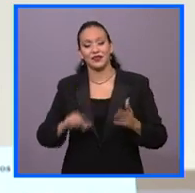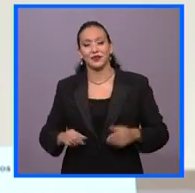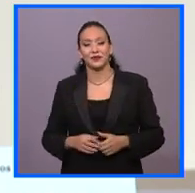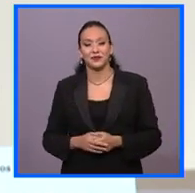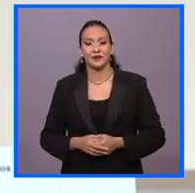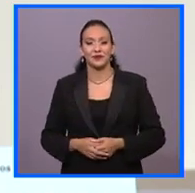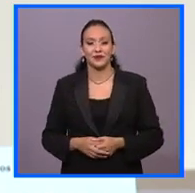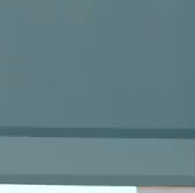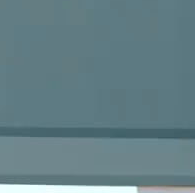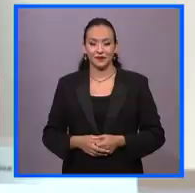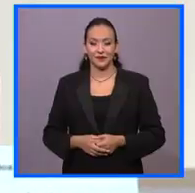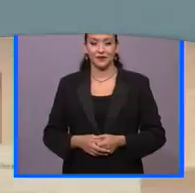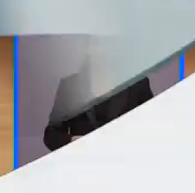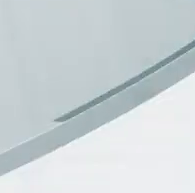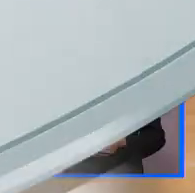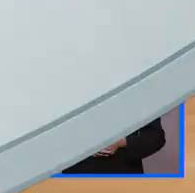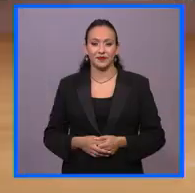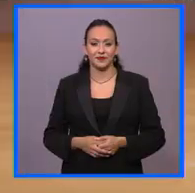retos.